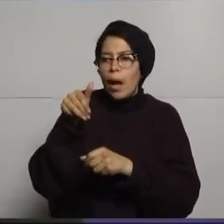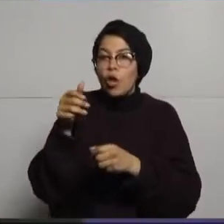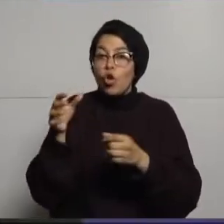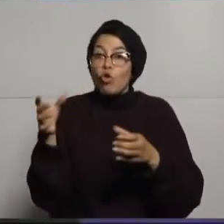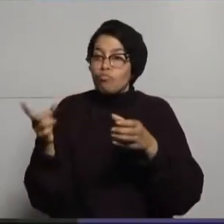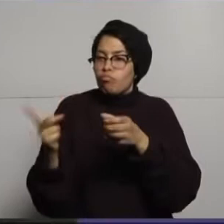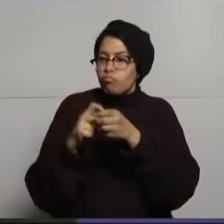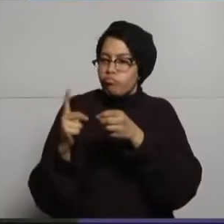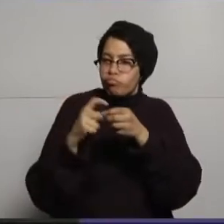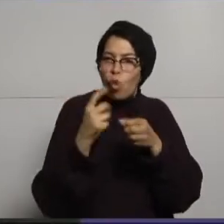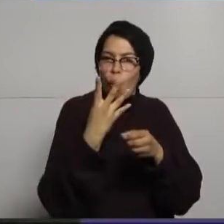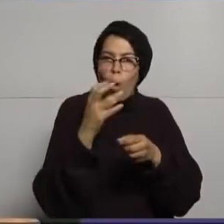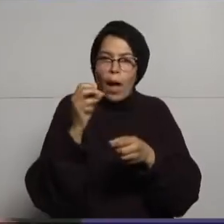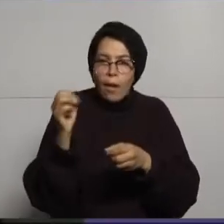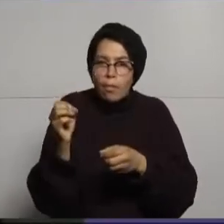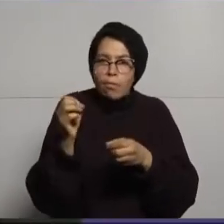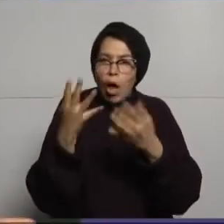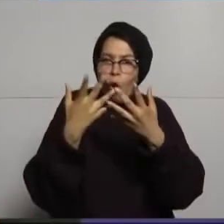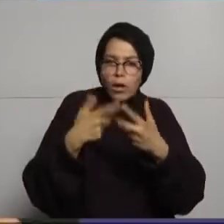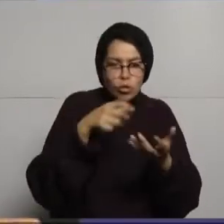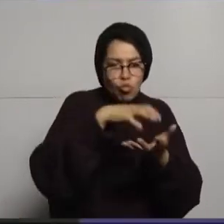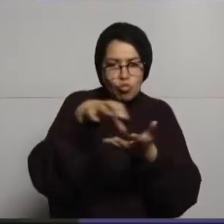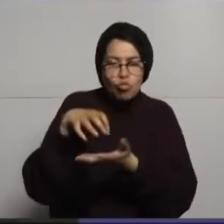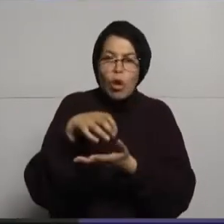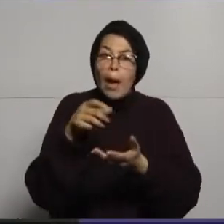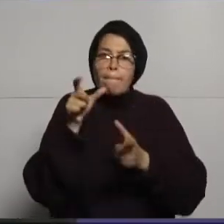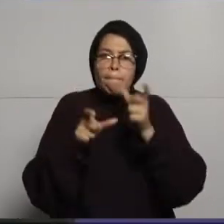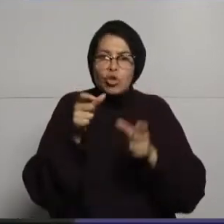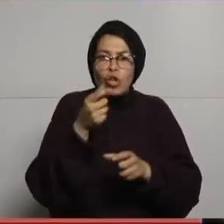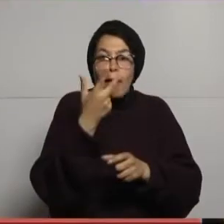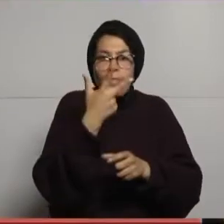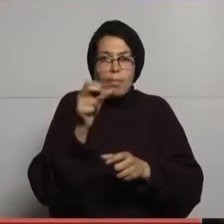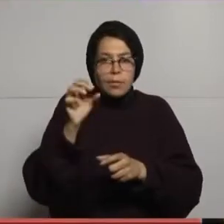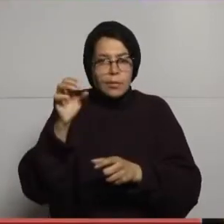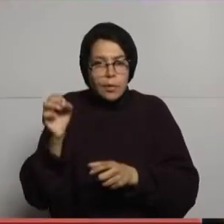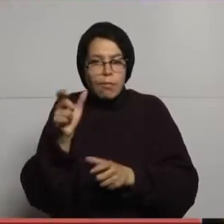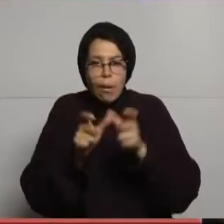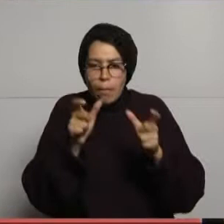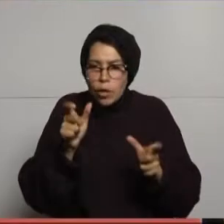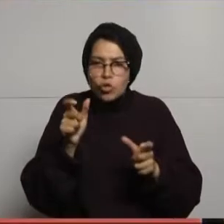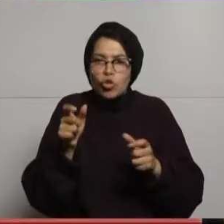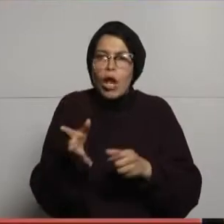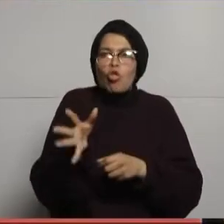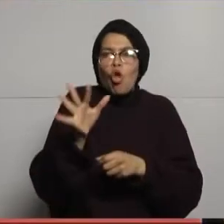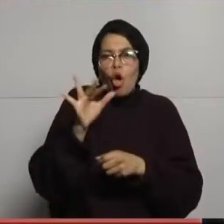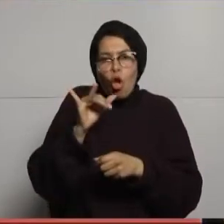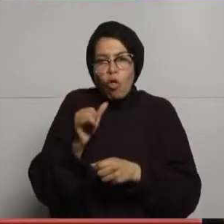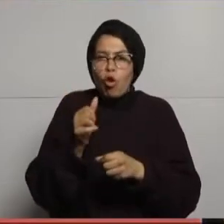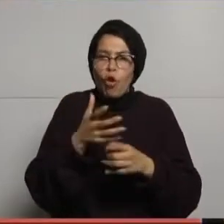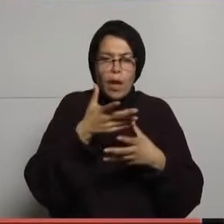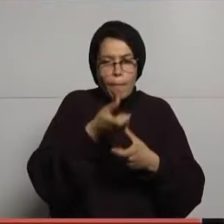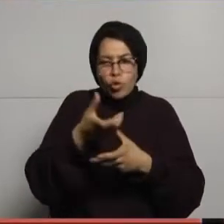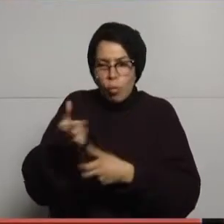organizaciones vinculadas con la economía social y van a estar trabajando unas 300 personas de forma cotidiana. Y eso va desde pequeños